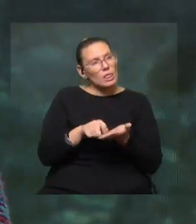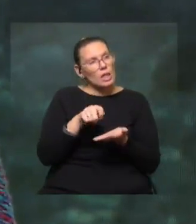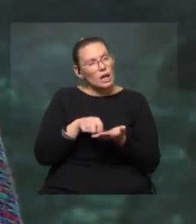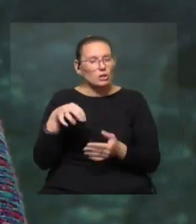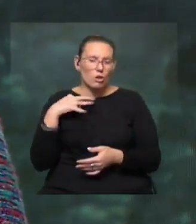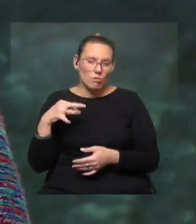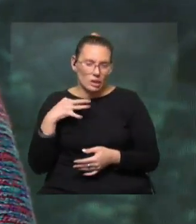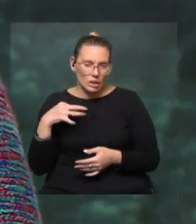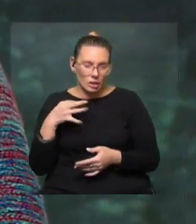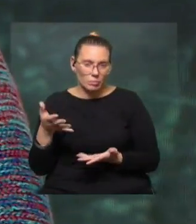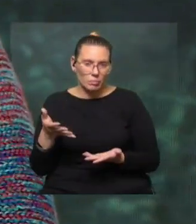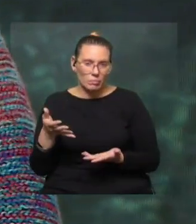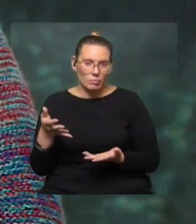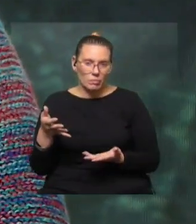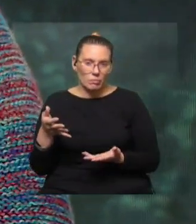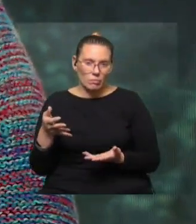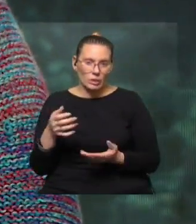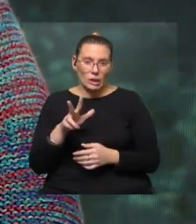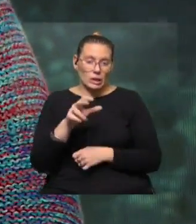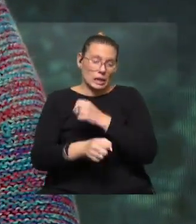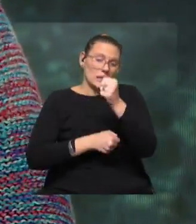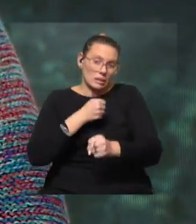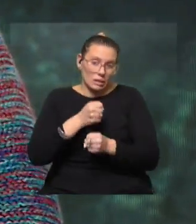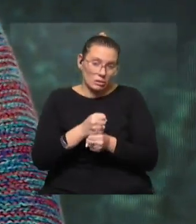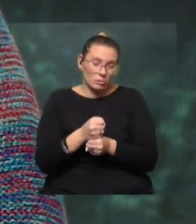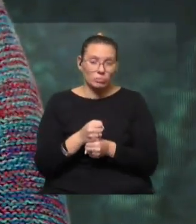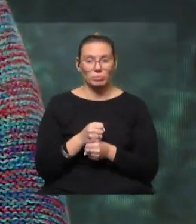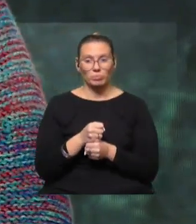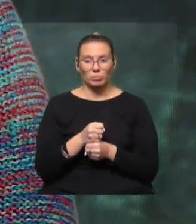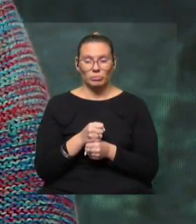lleva tres años no